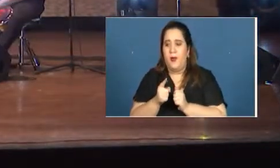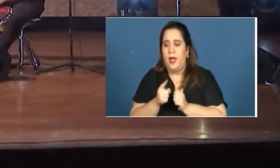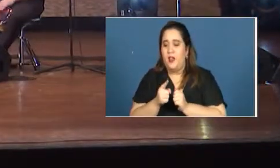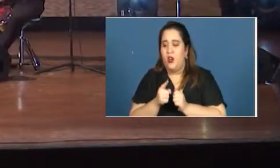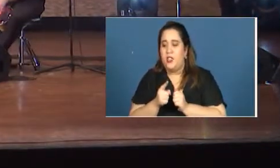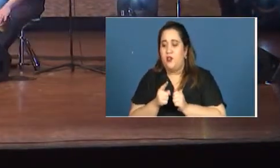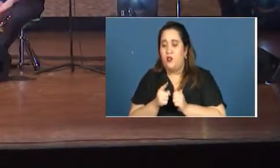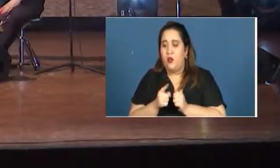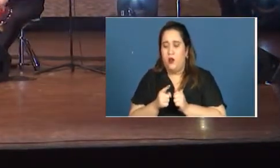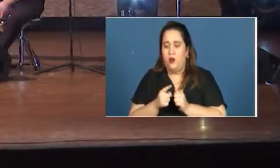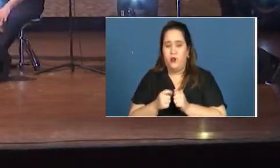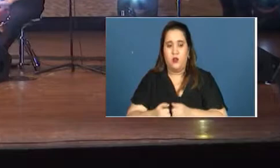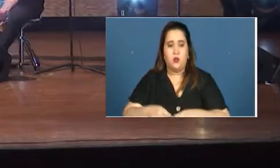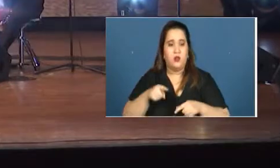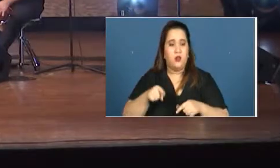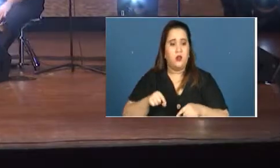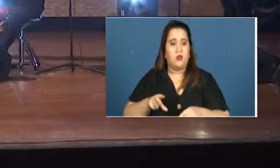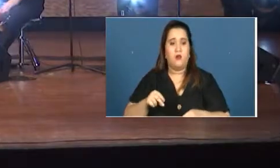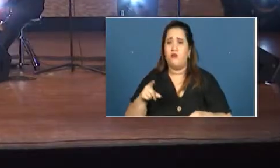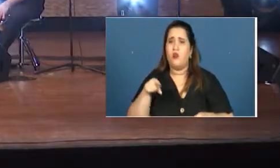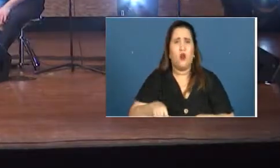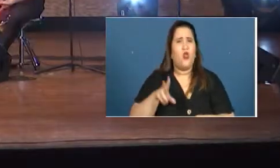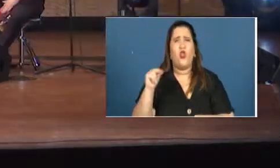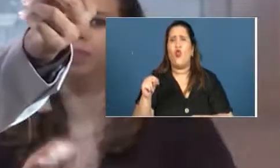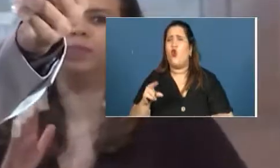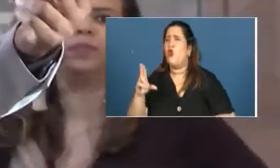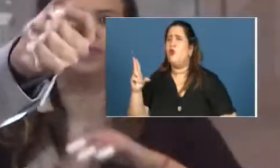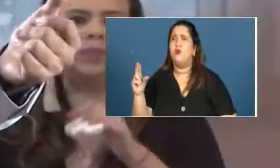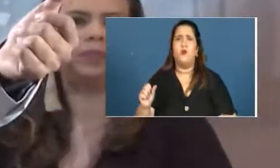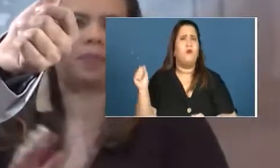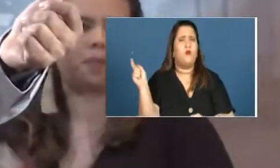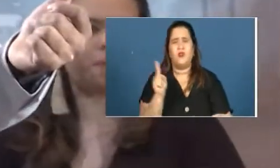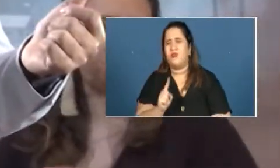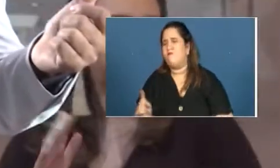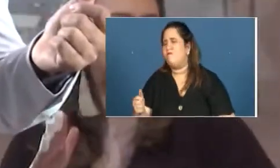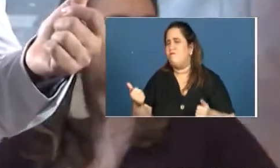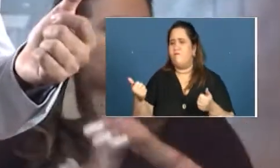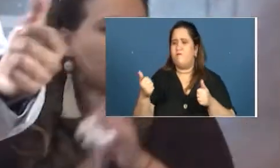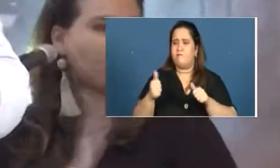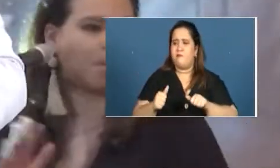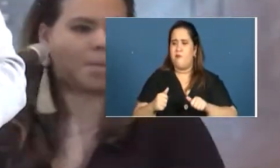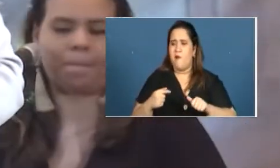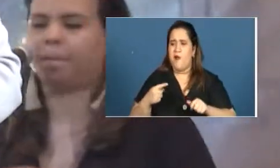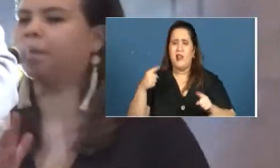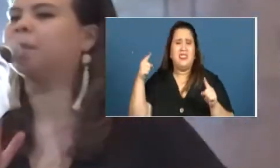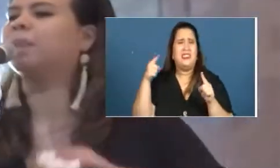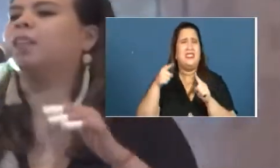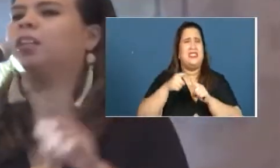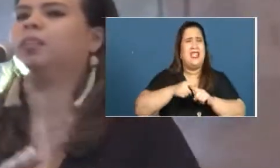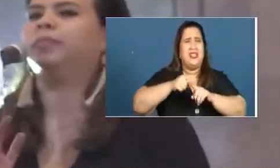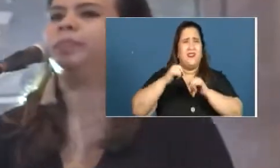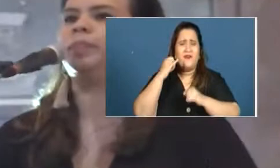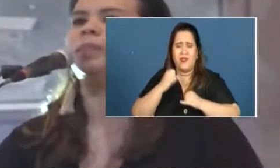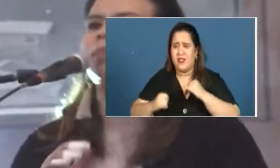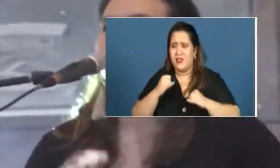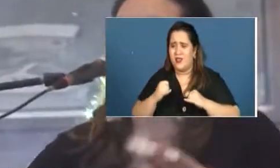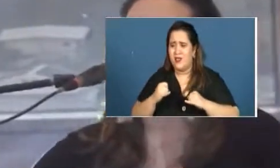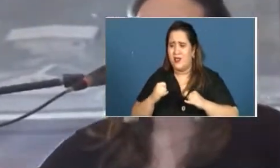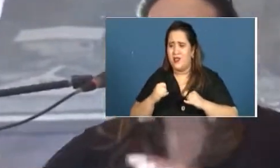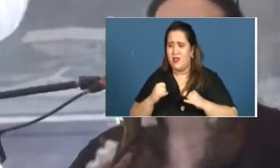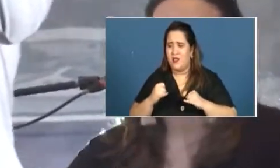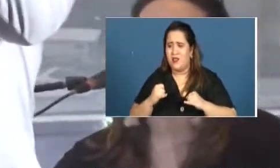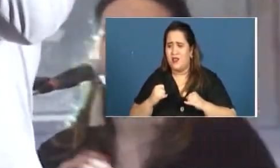aquí. Las sientes ya, besan y se posarán